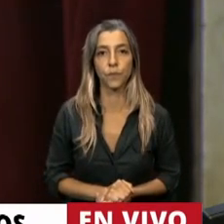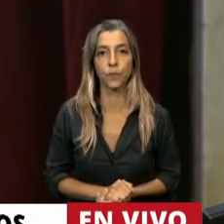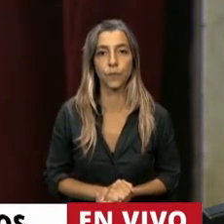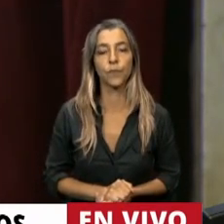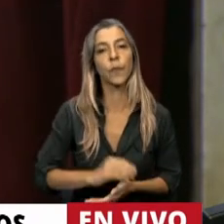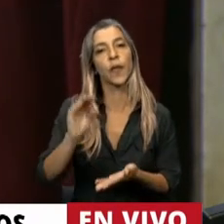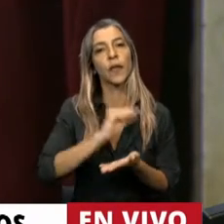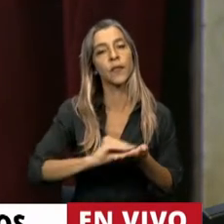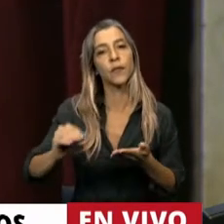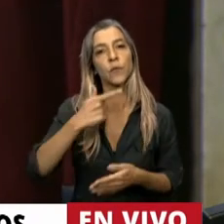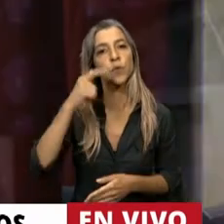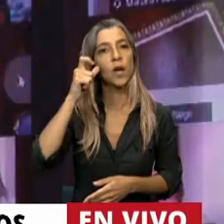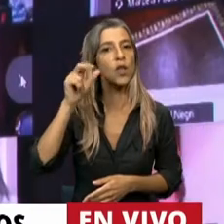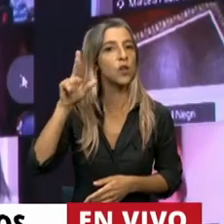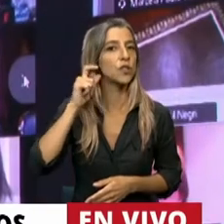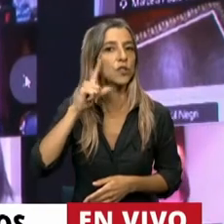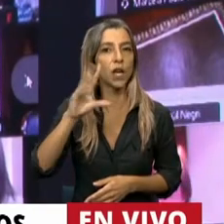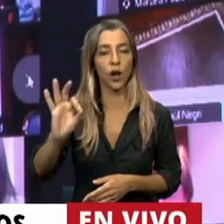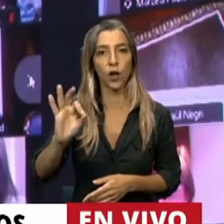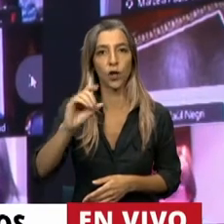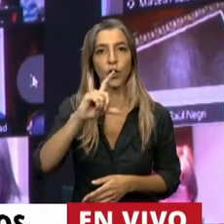diputados sergio casas